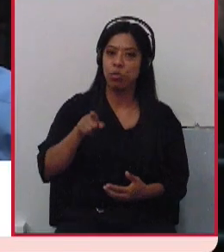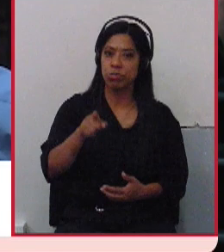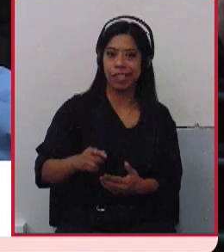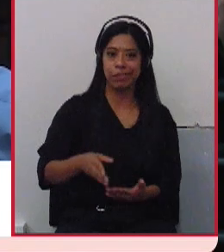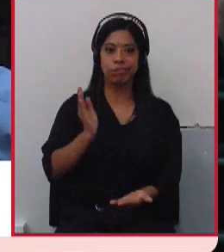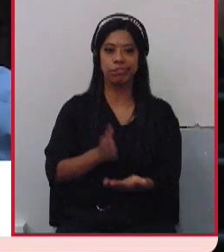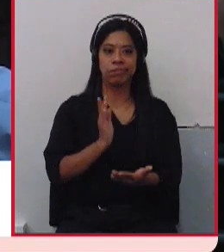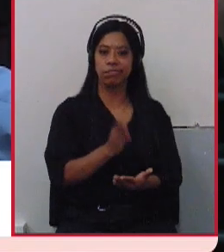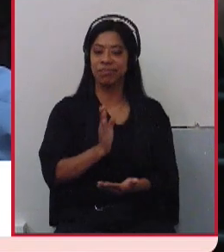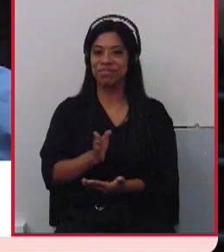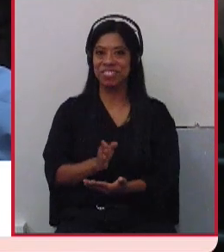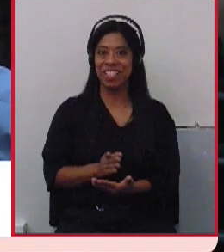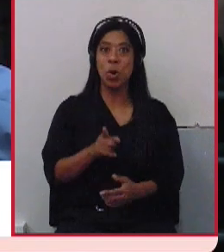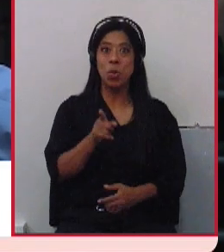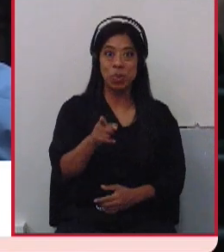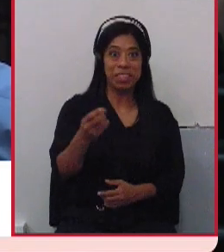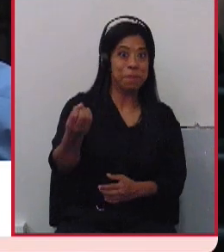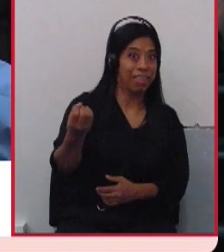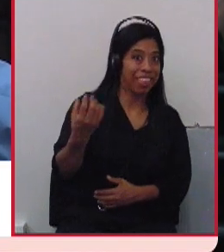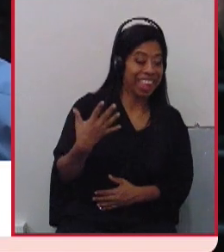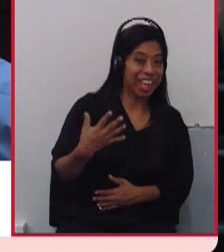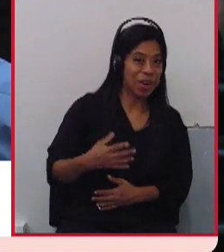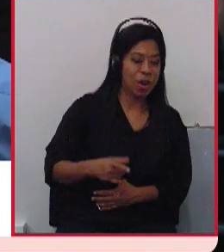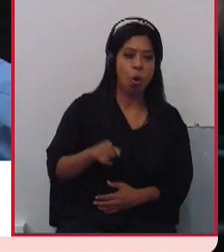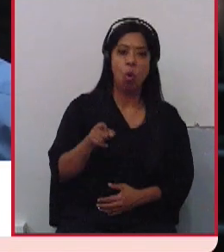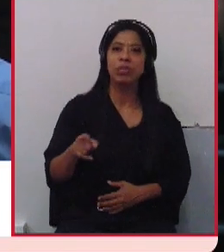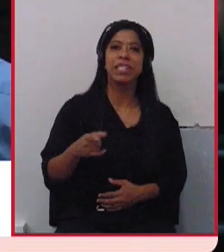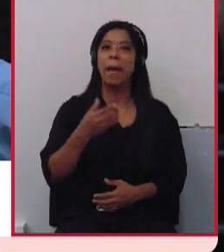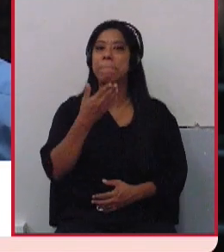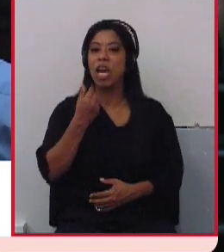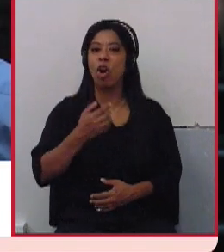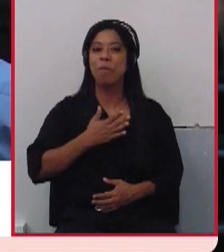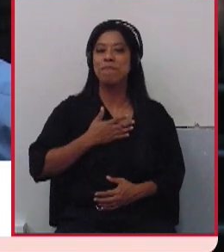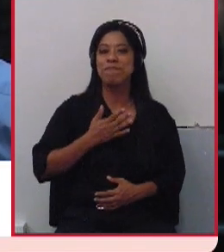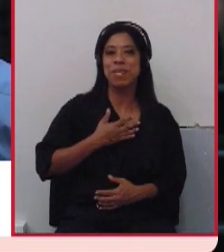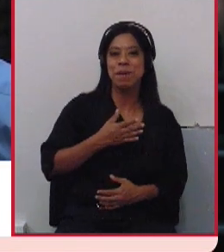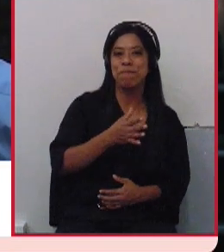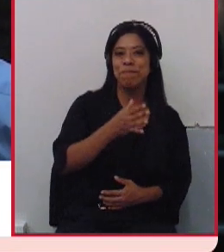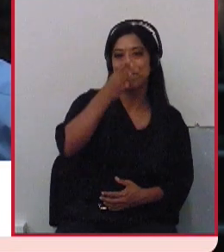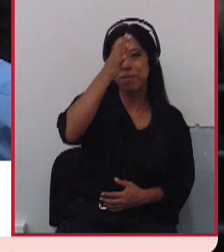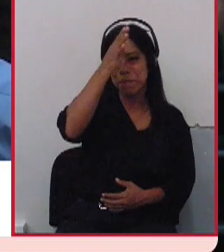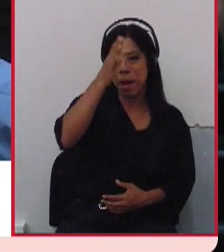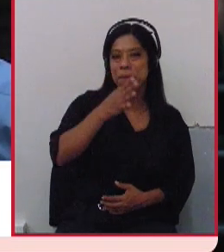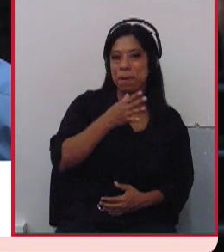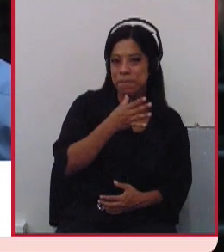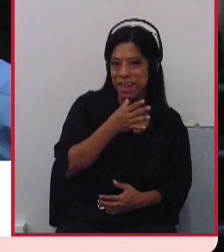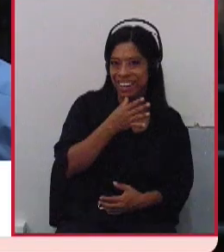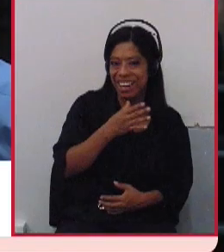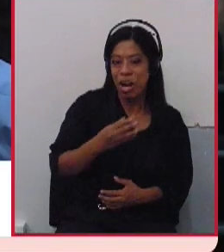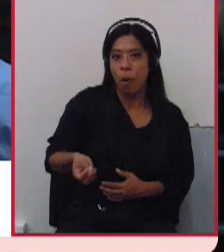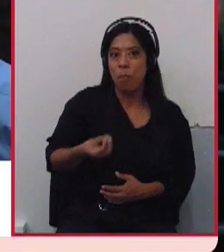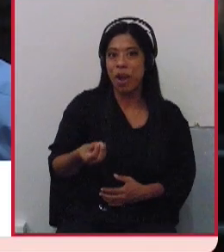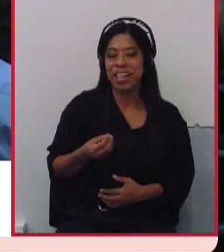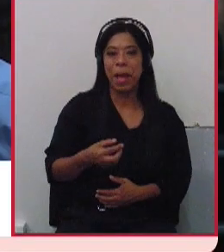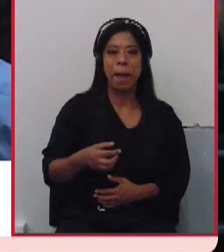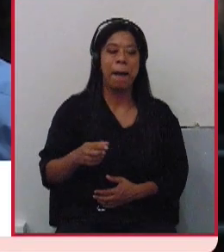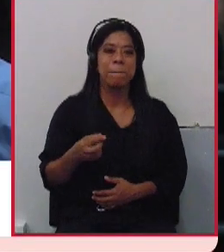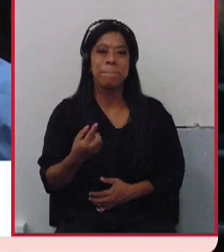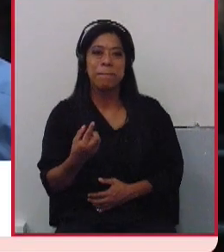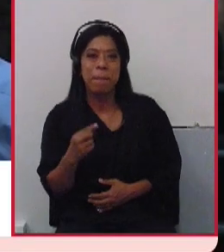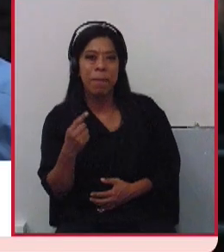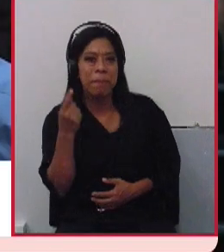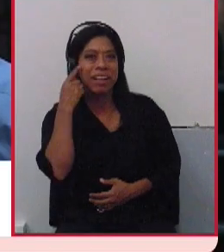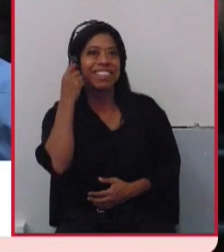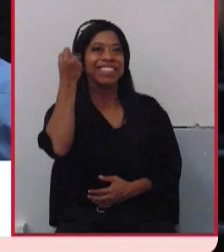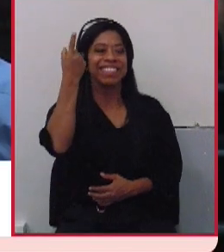dura. Al pesar que usted me dijo, usted hubiera sido mi papá, mi mamá. ¿Por qué? Porque el papá me comprende,